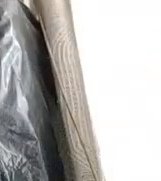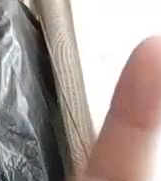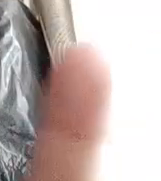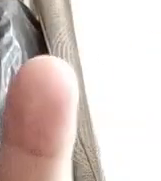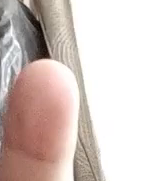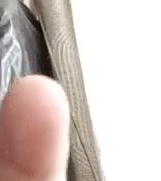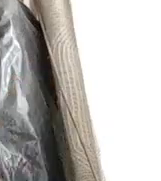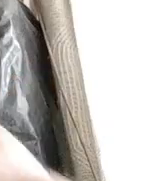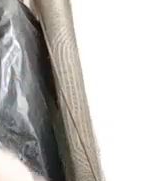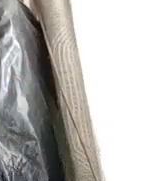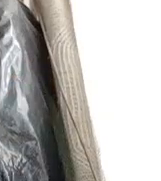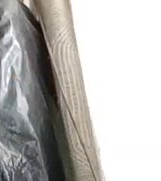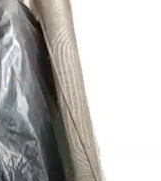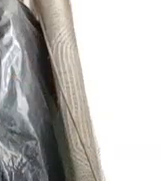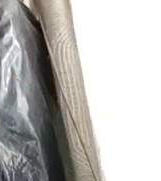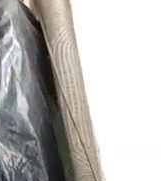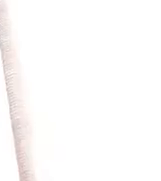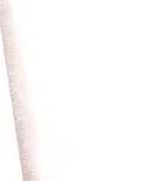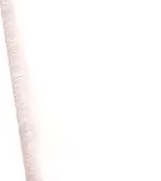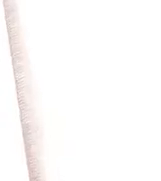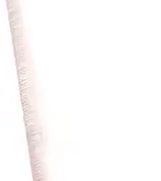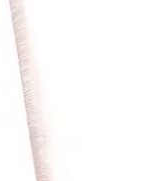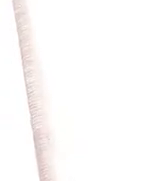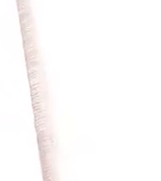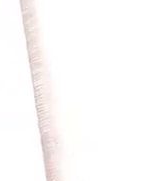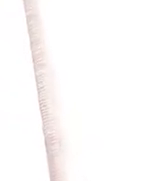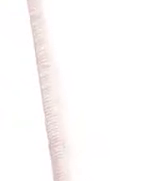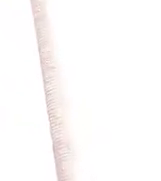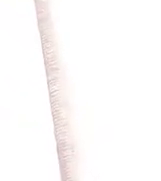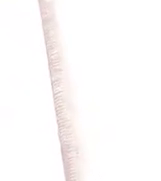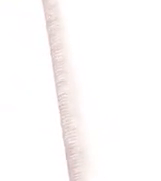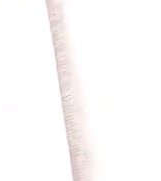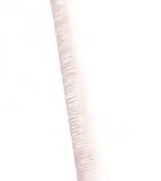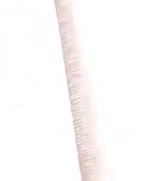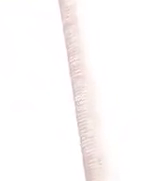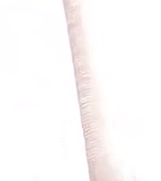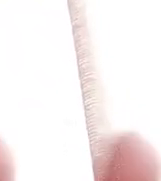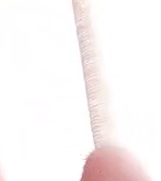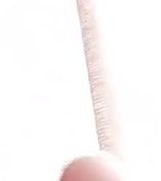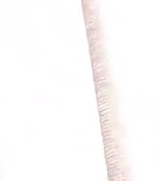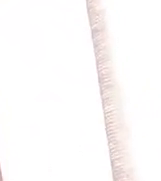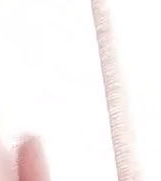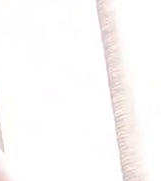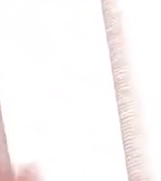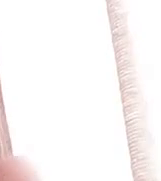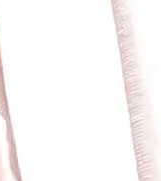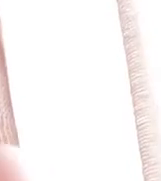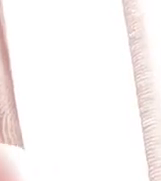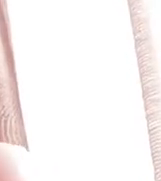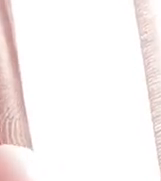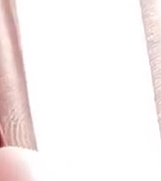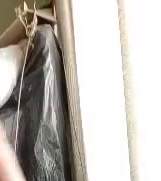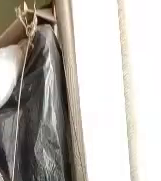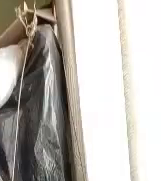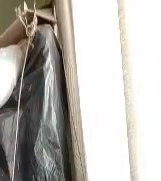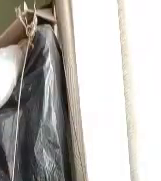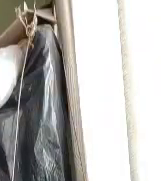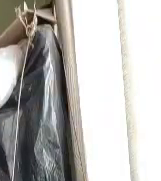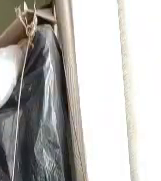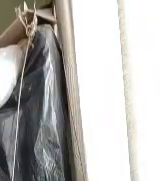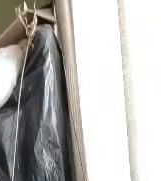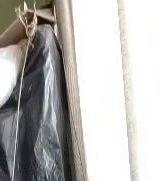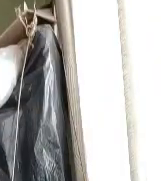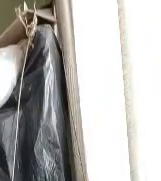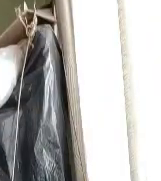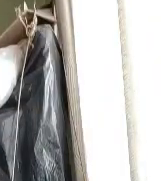de prevención. Los altos directivos de esas empresas argumentaron que no habría home office porque no era necesario. Aquí el video